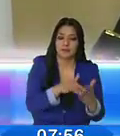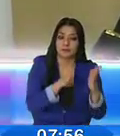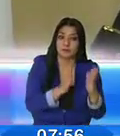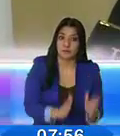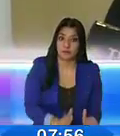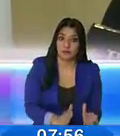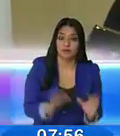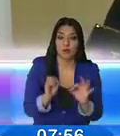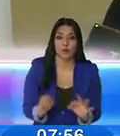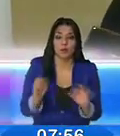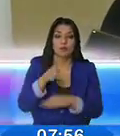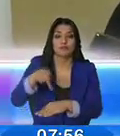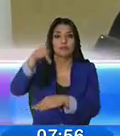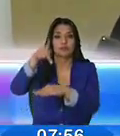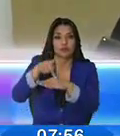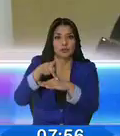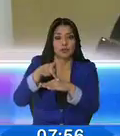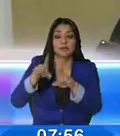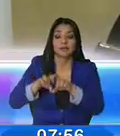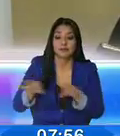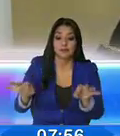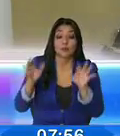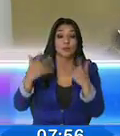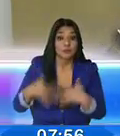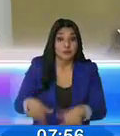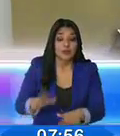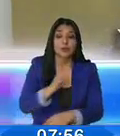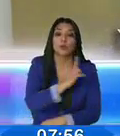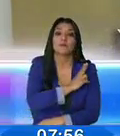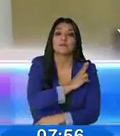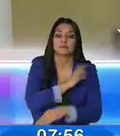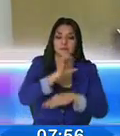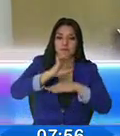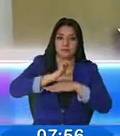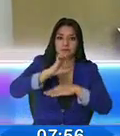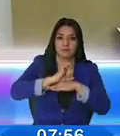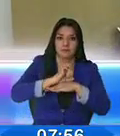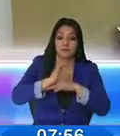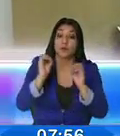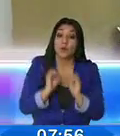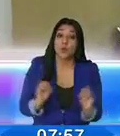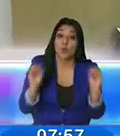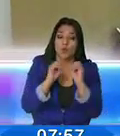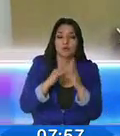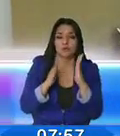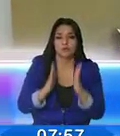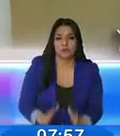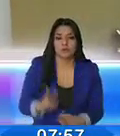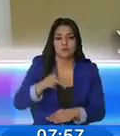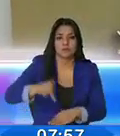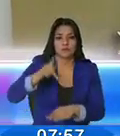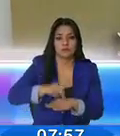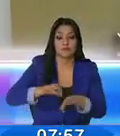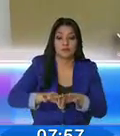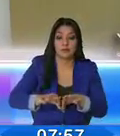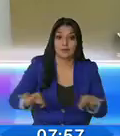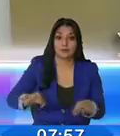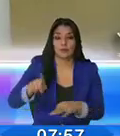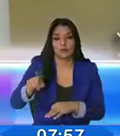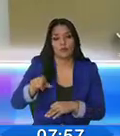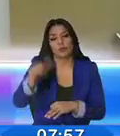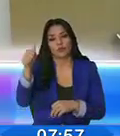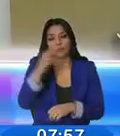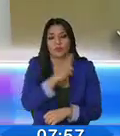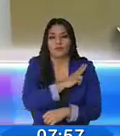estudiantes o profesionales que han obtenido el título en universidades ecuatorianas y estudiantes o profesionales que han obtenido el título en